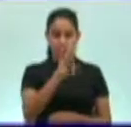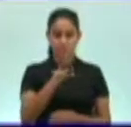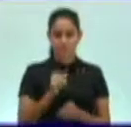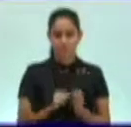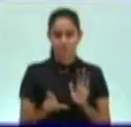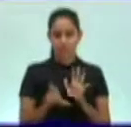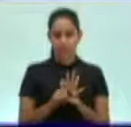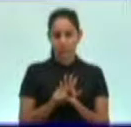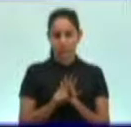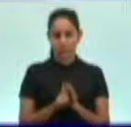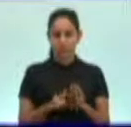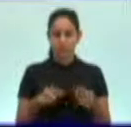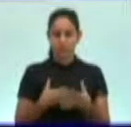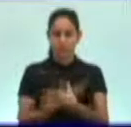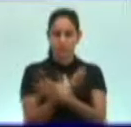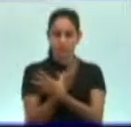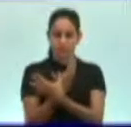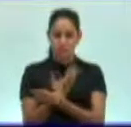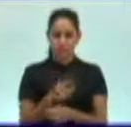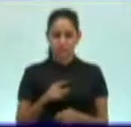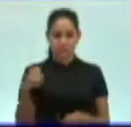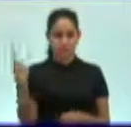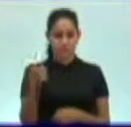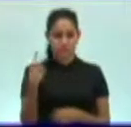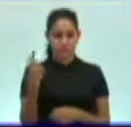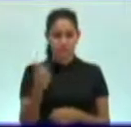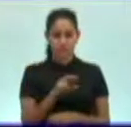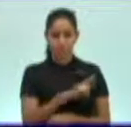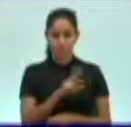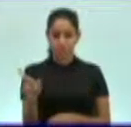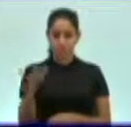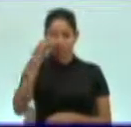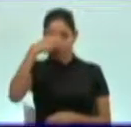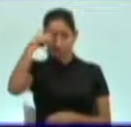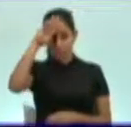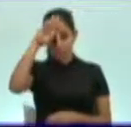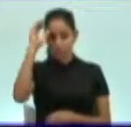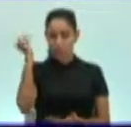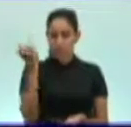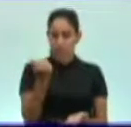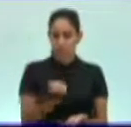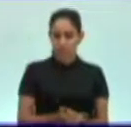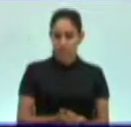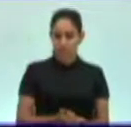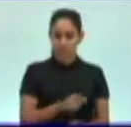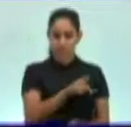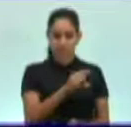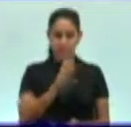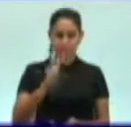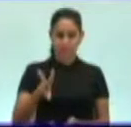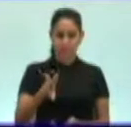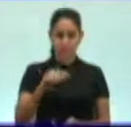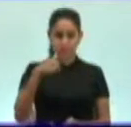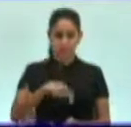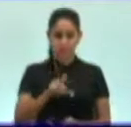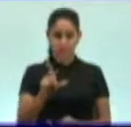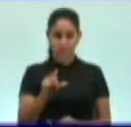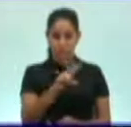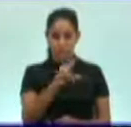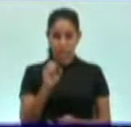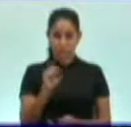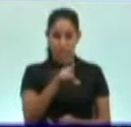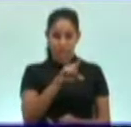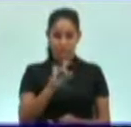los Símbolos Nacionales de la República de Cuba, que fue aprobada el 13 de julio de